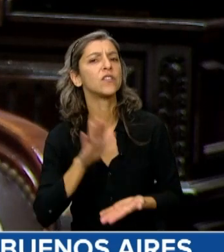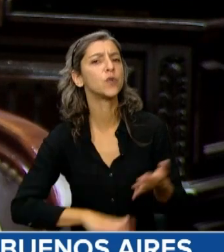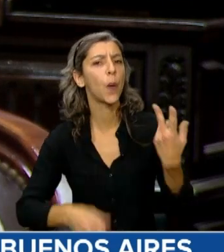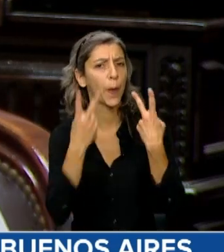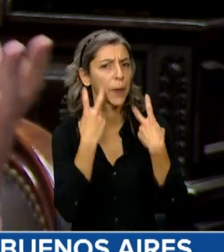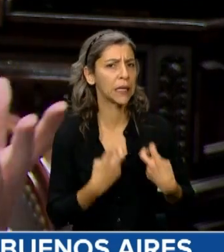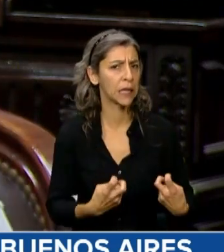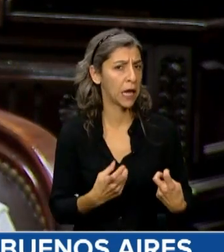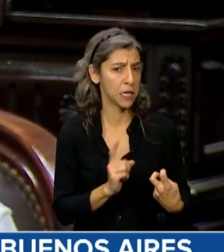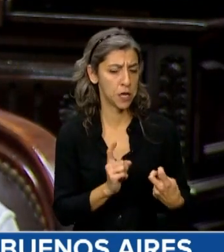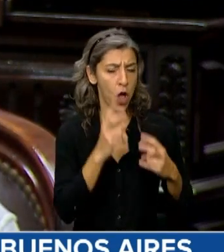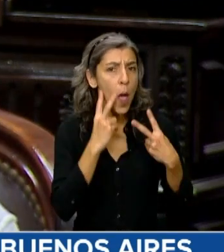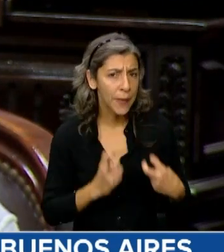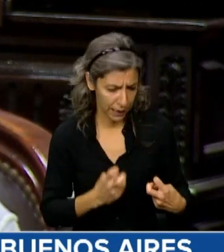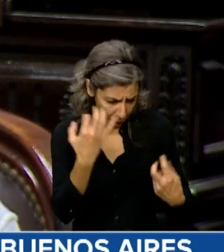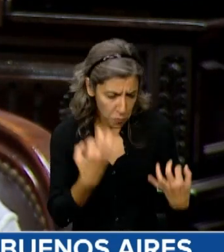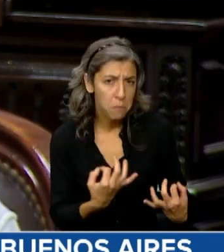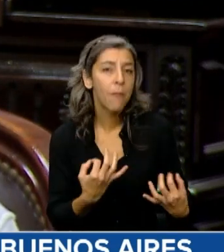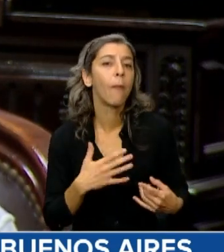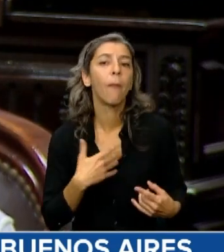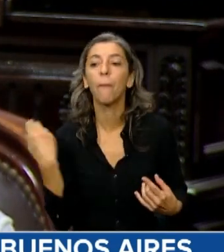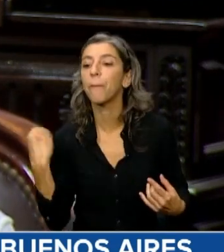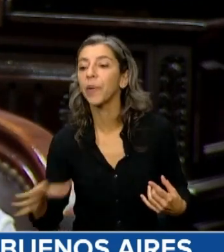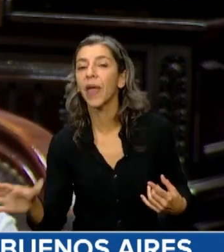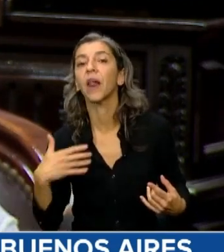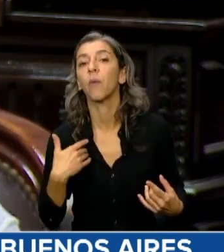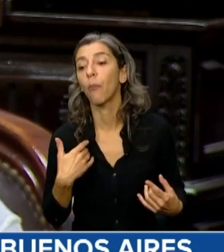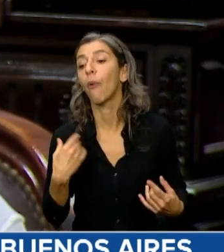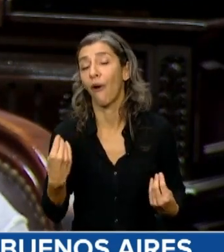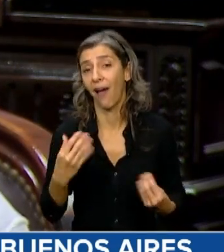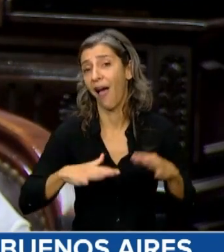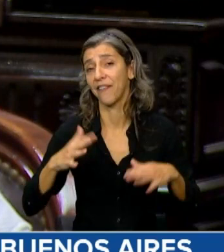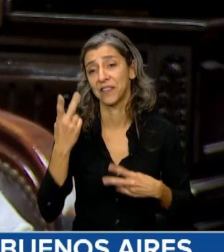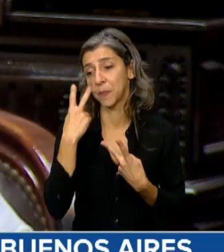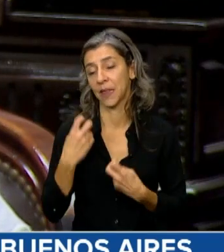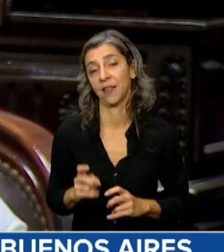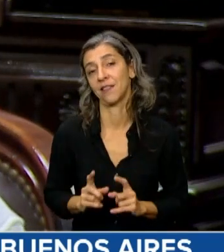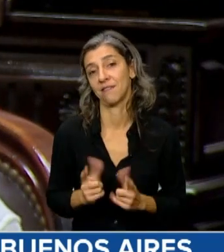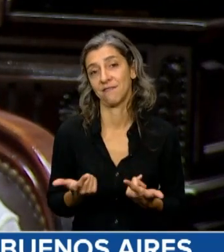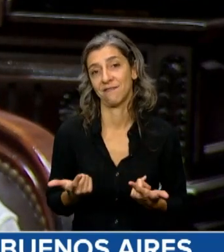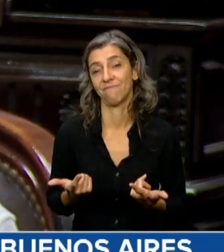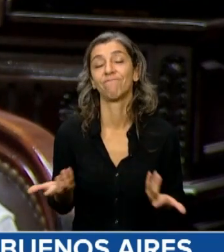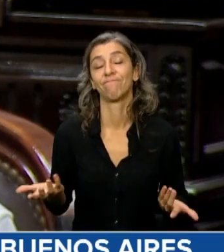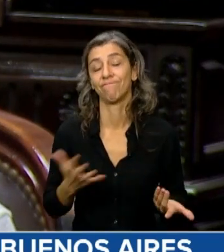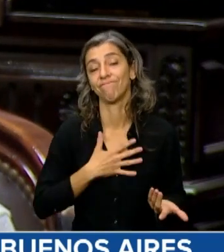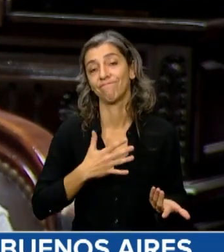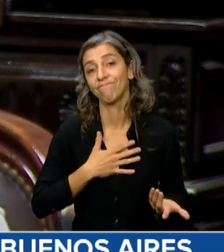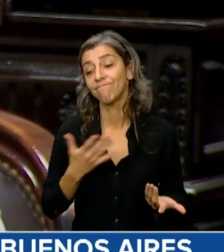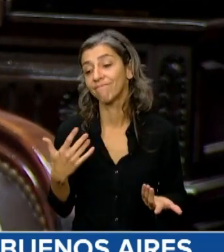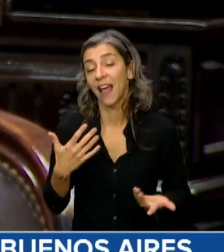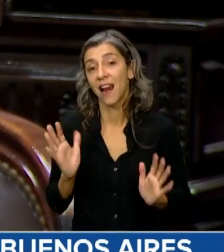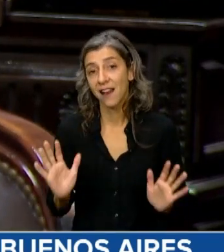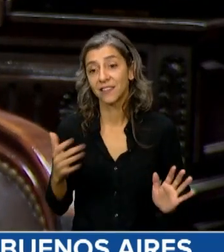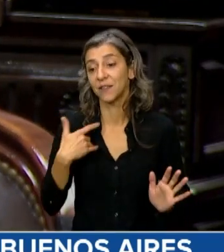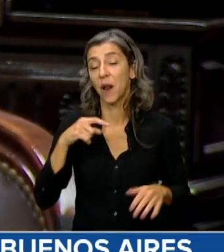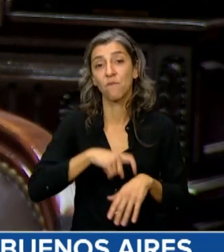falta de confianza o la pérdida de confianza tiene que ver cuando no se investiga. Lamentablemente, el lawfare y los